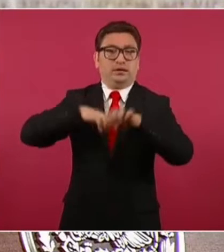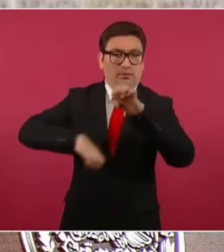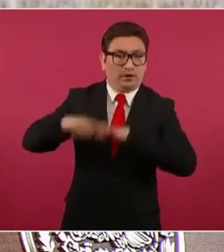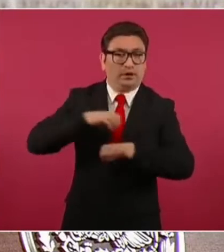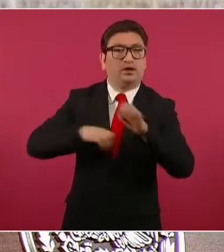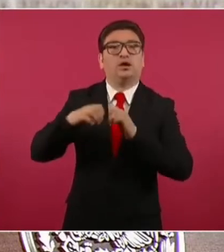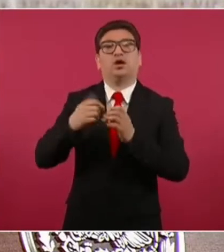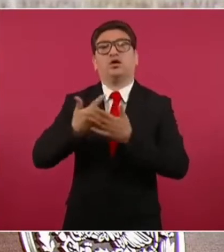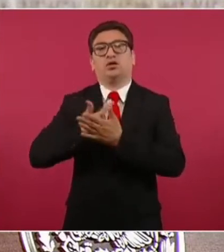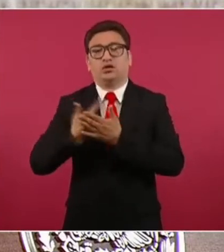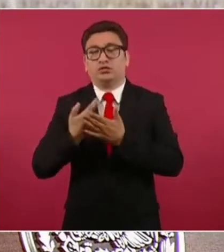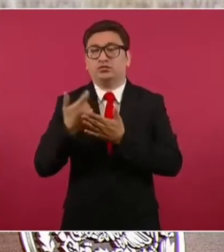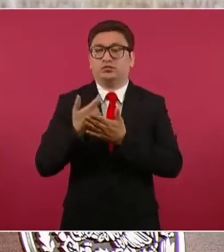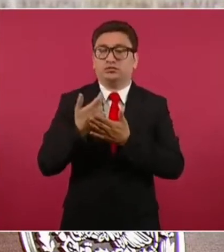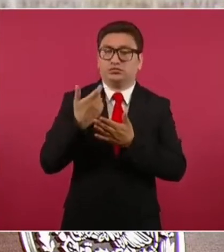empresariales, financieros.